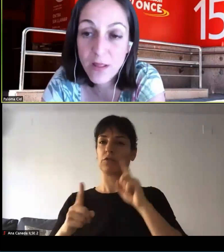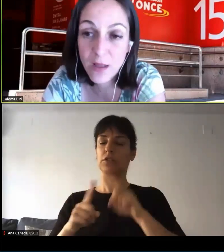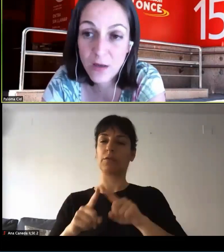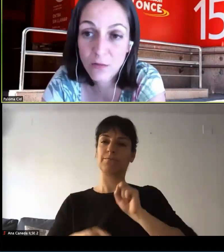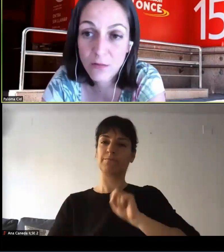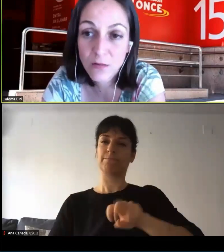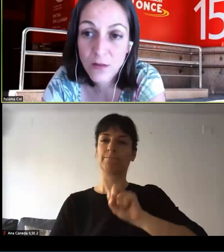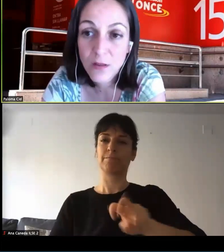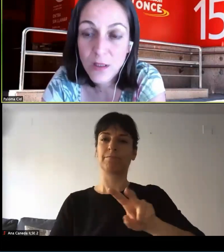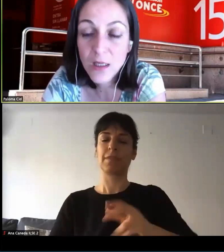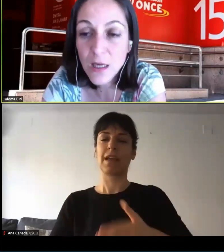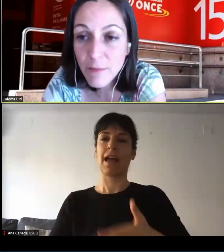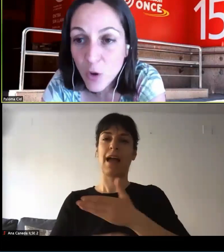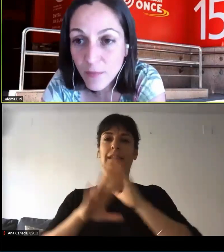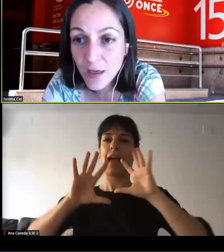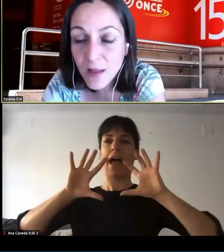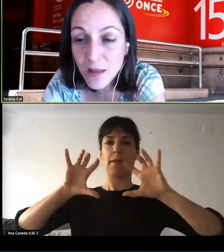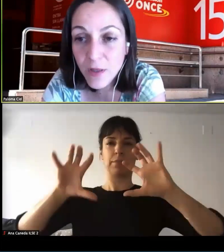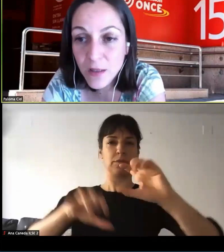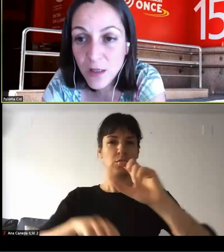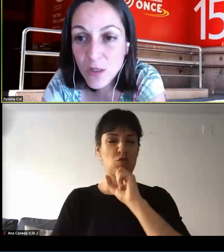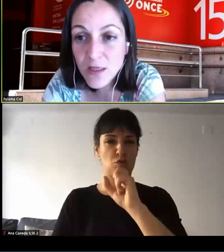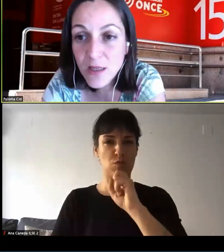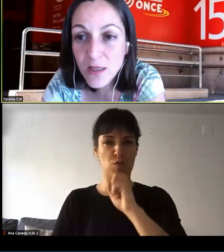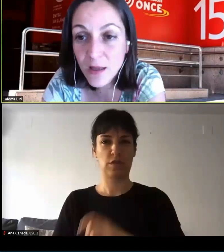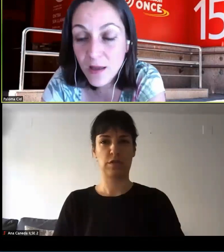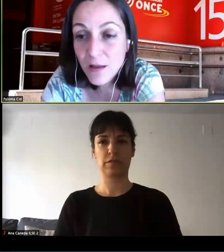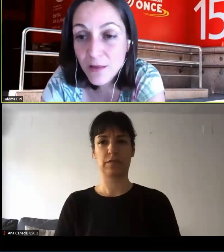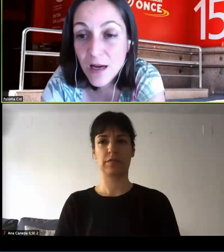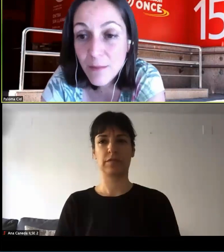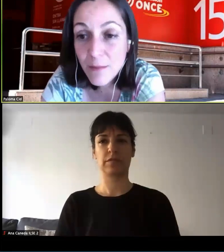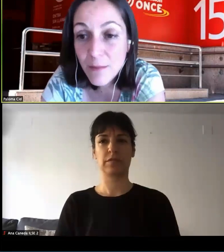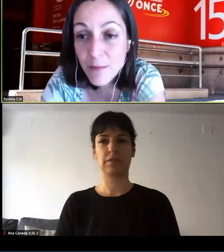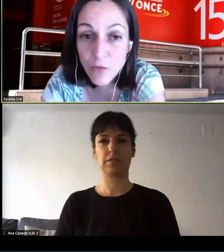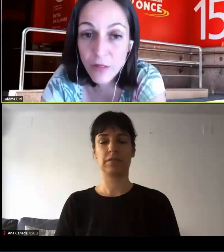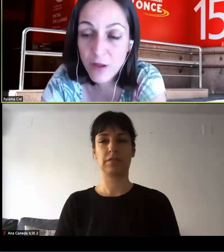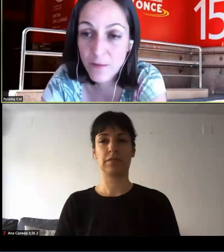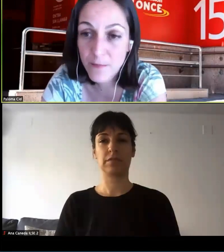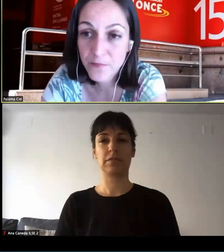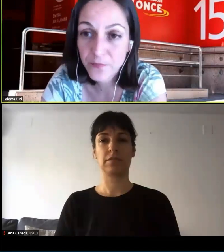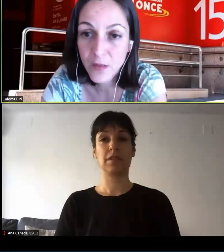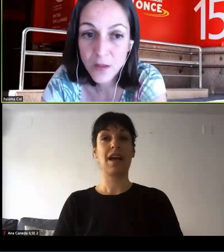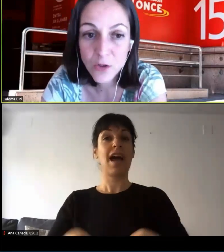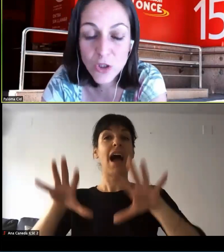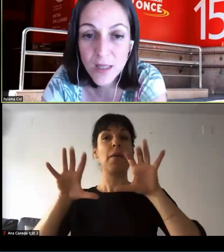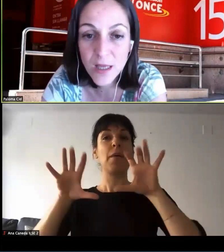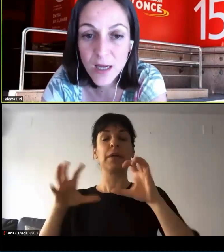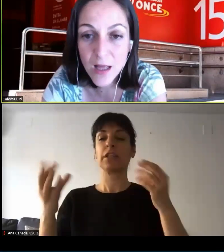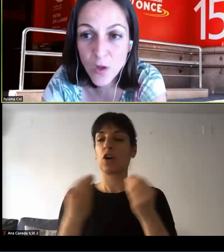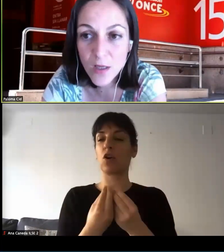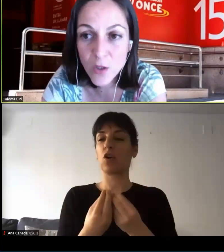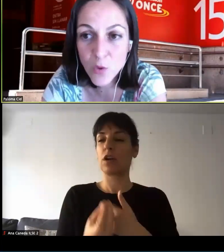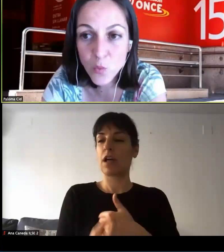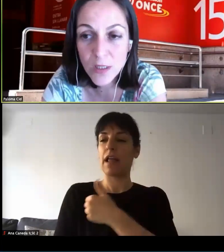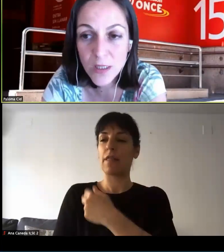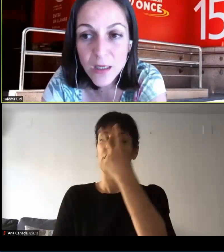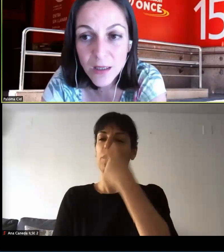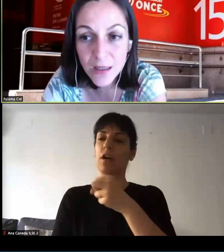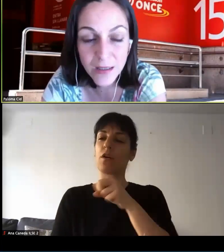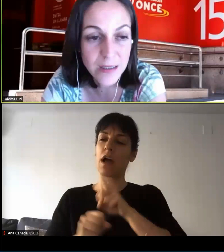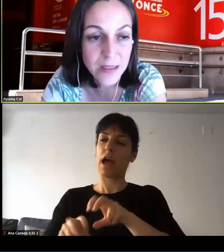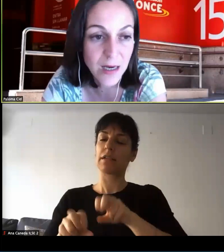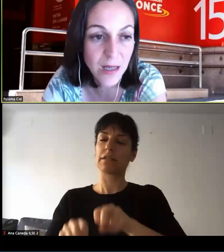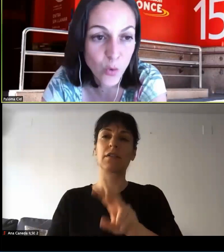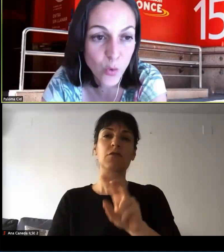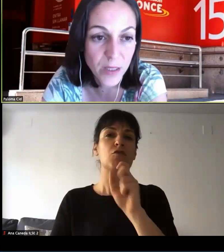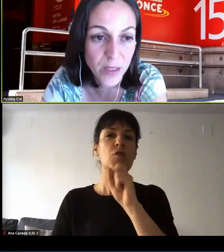cómo hacerlo. Y la mejor manera de aprenderlo es de la mano de ONCE. Yo os he dejado ahí un link que